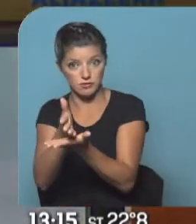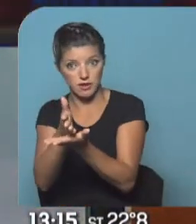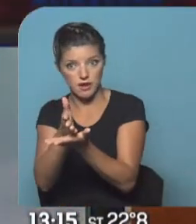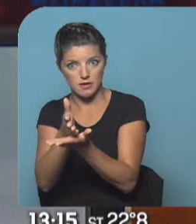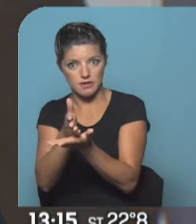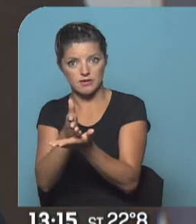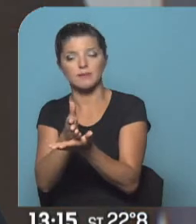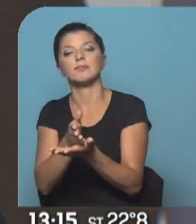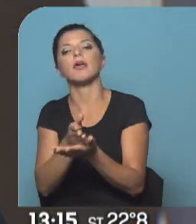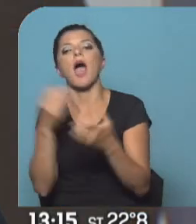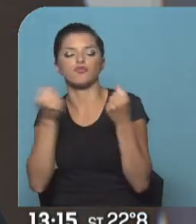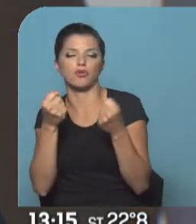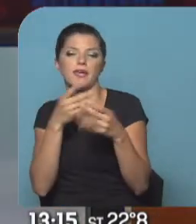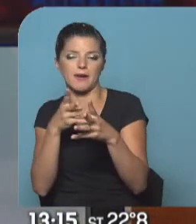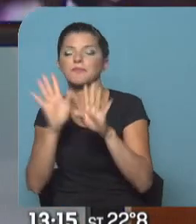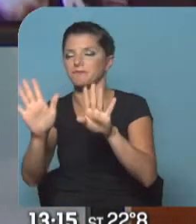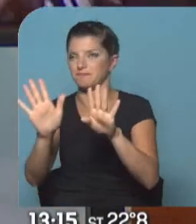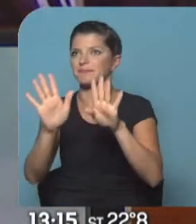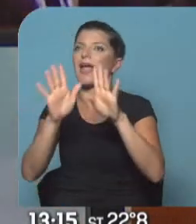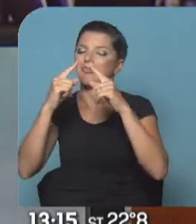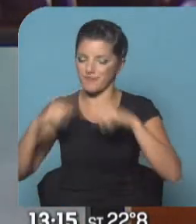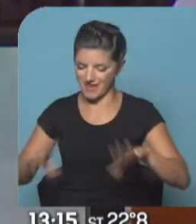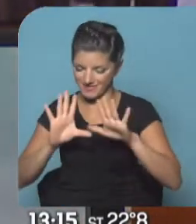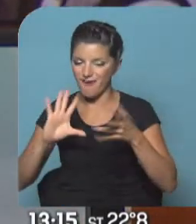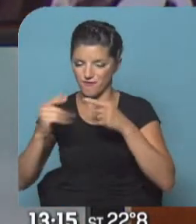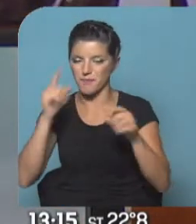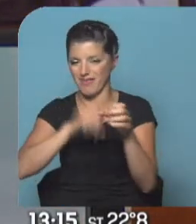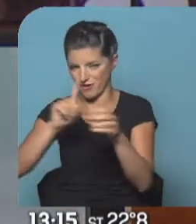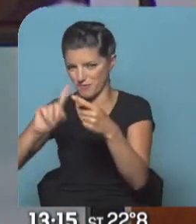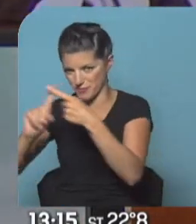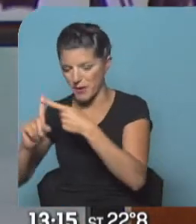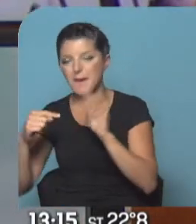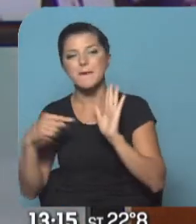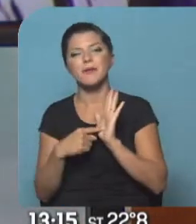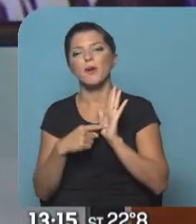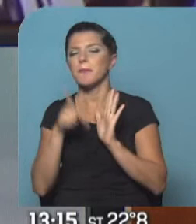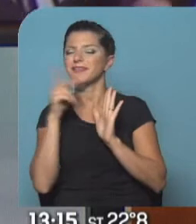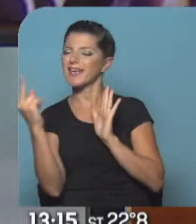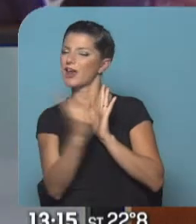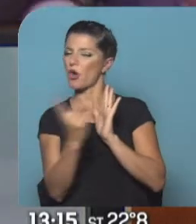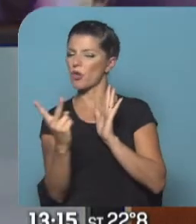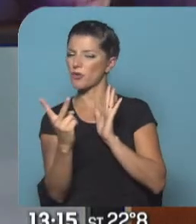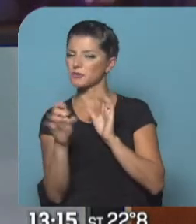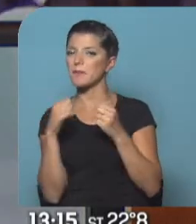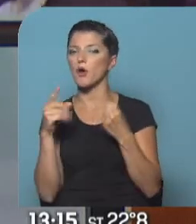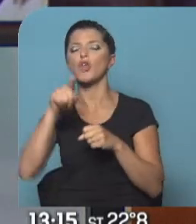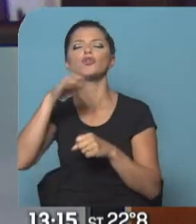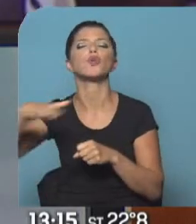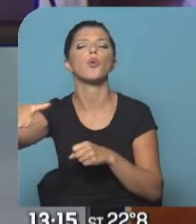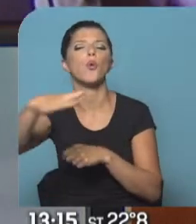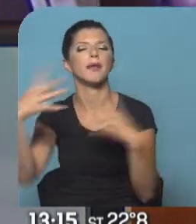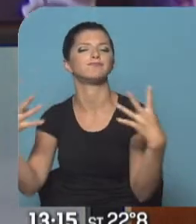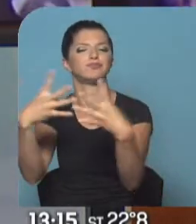cómo se formó una coalición de otra manera. Pero no es lo mismo. A mí me parece que les conviene a los dos pelear en otros lados que pelear